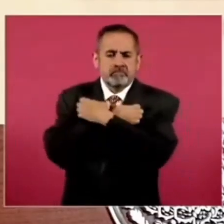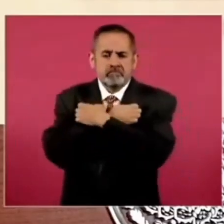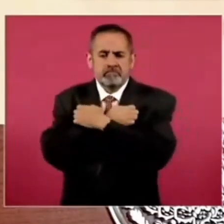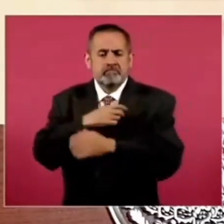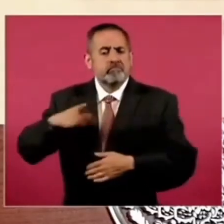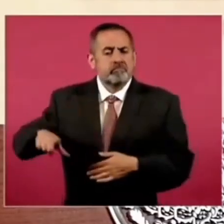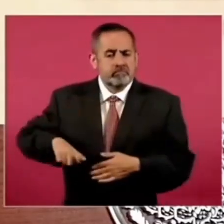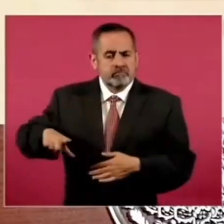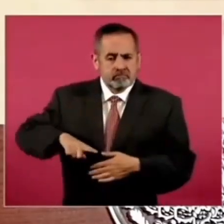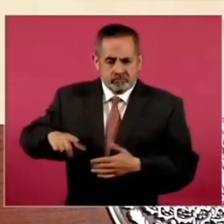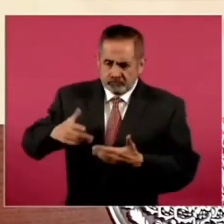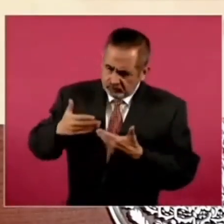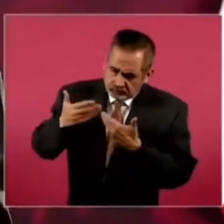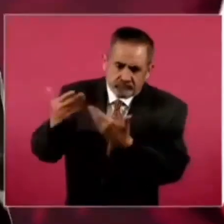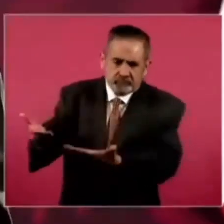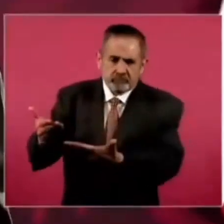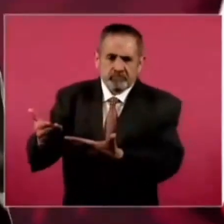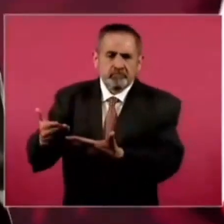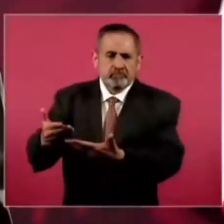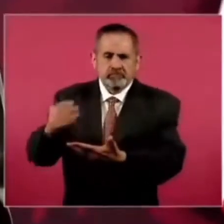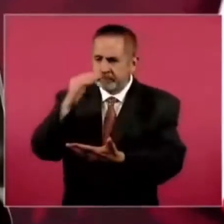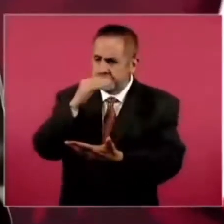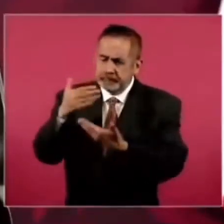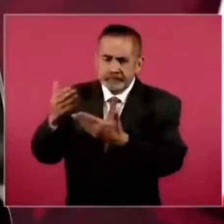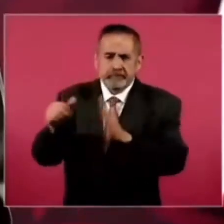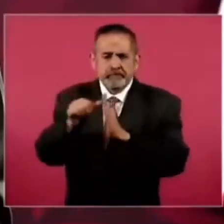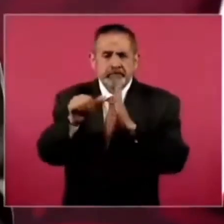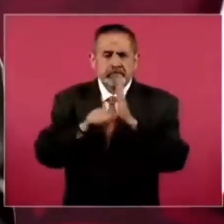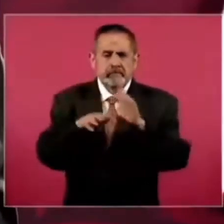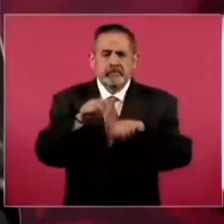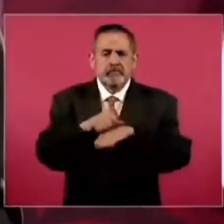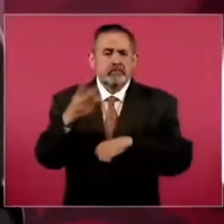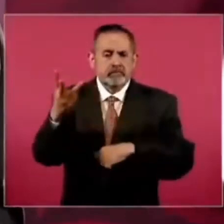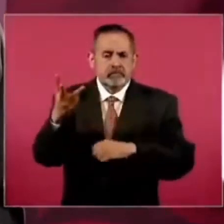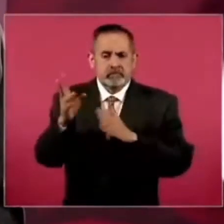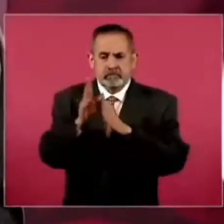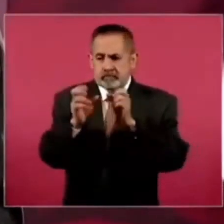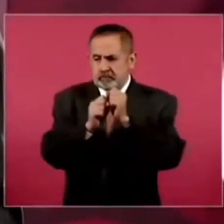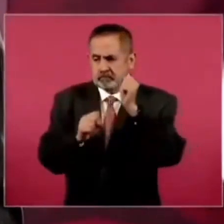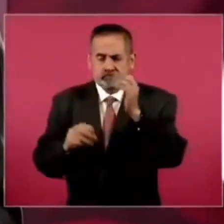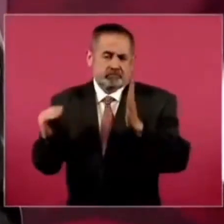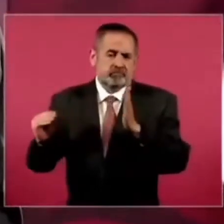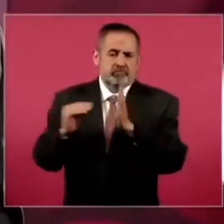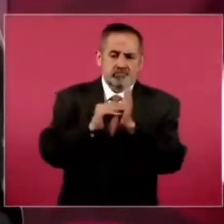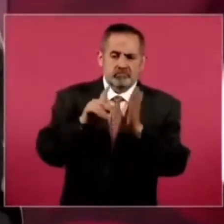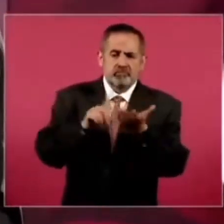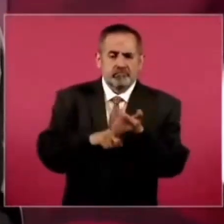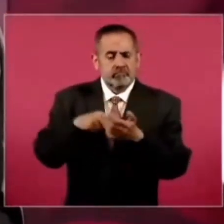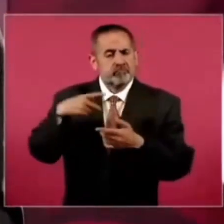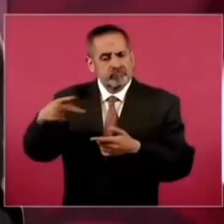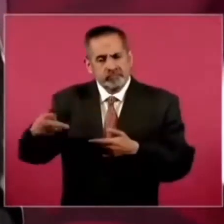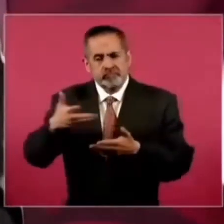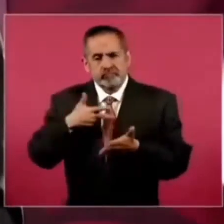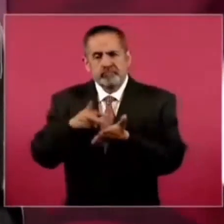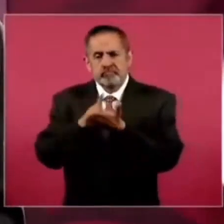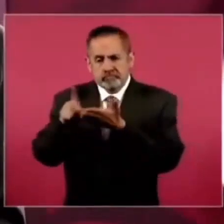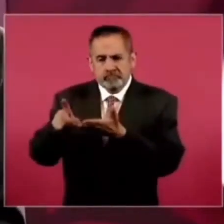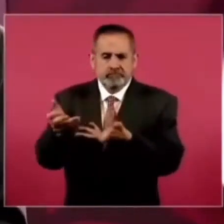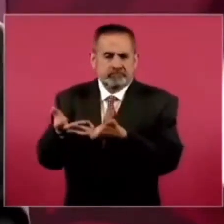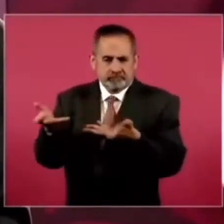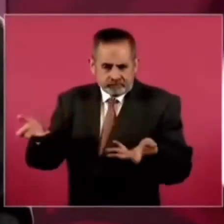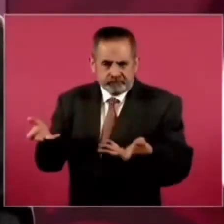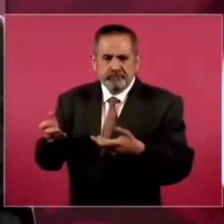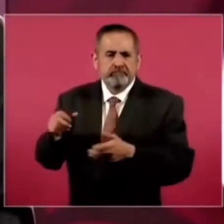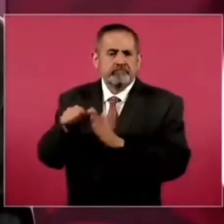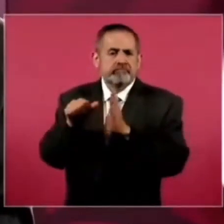pública. Eso quedó establecido en el artículo 3 de la Constitución. Cómo se consiguió el derecho a la tierra en